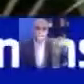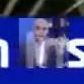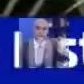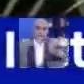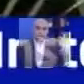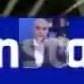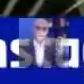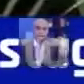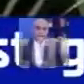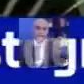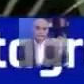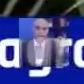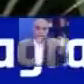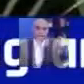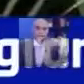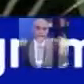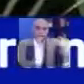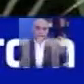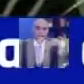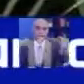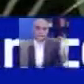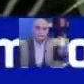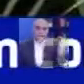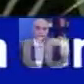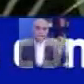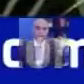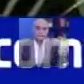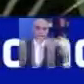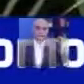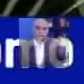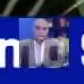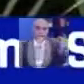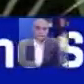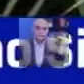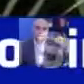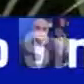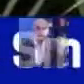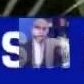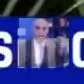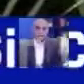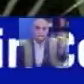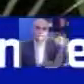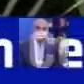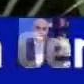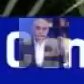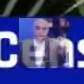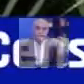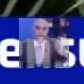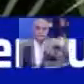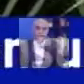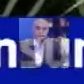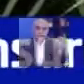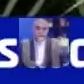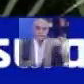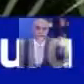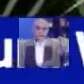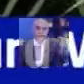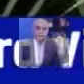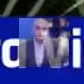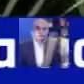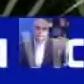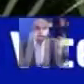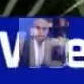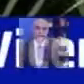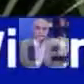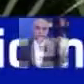instigar violencia y se dictó una orden de búsqueda y captura contra él. 3 días después, el 18 de febrero